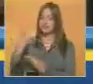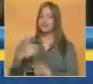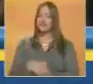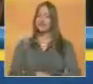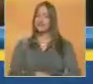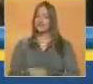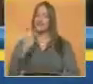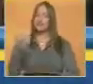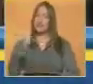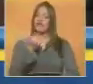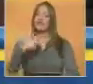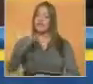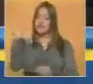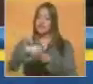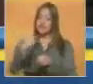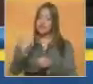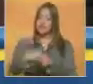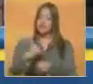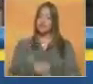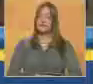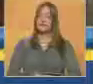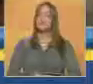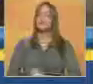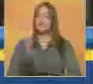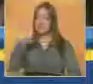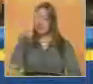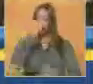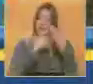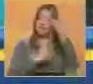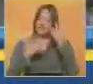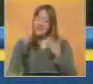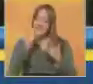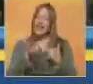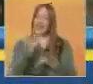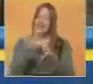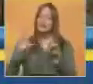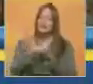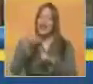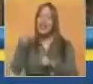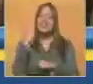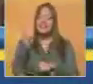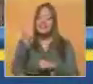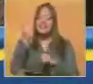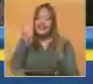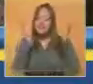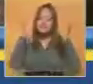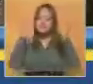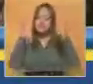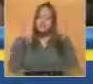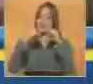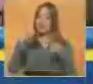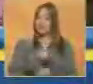compañía juvenil Danza Maracaibo. Y no faltó el sabor de las máscaras y las tradicionales negritas que pusieron a bailar a todo